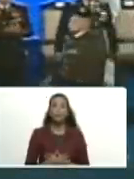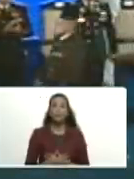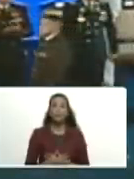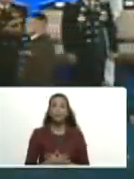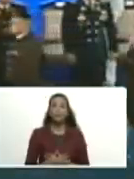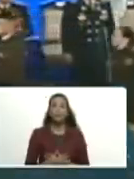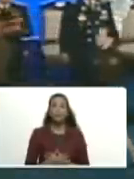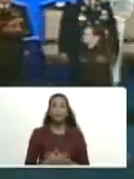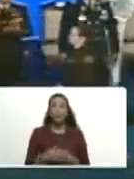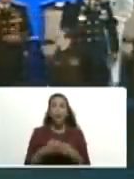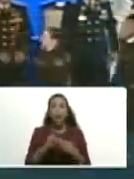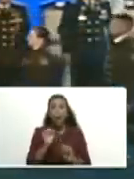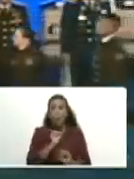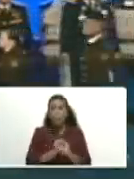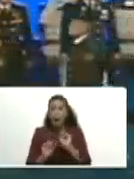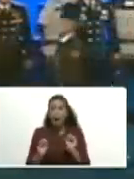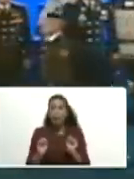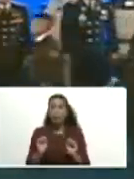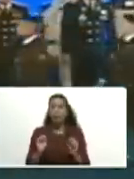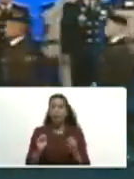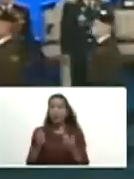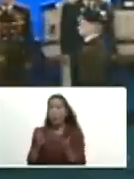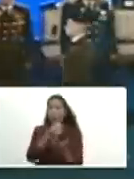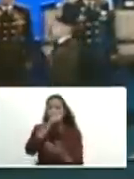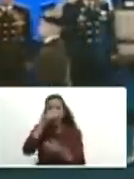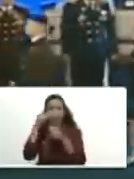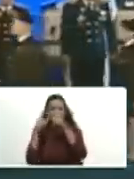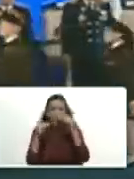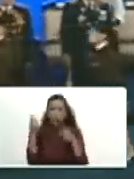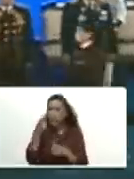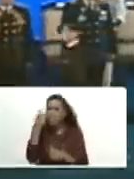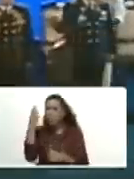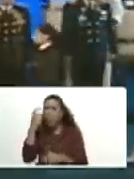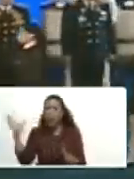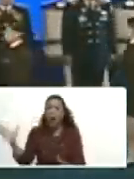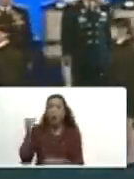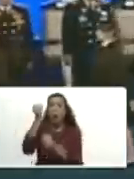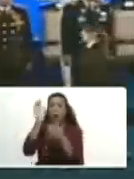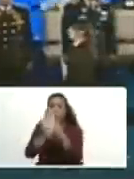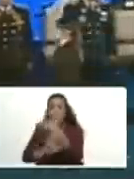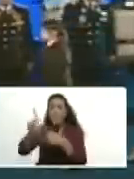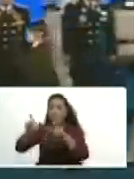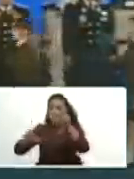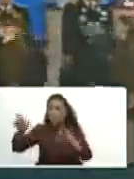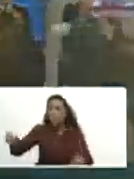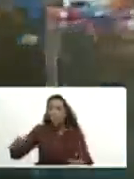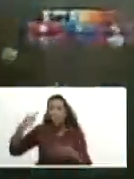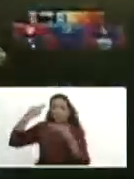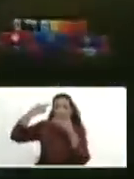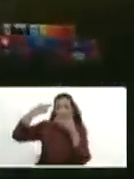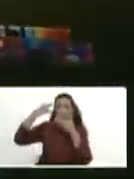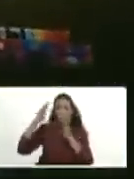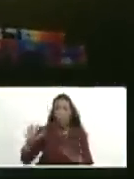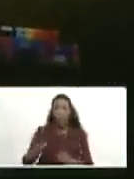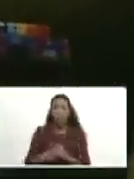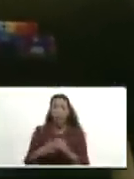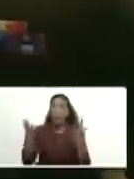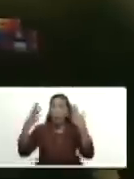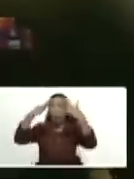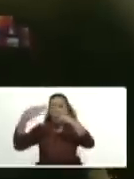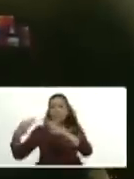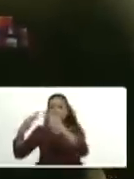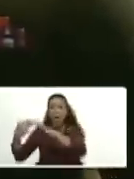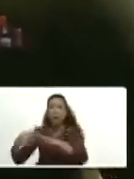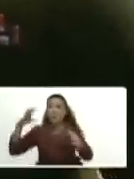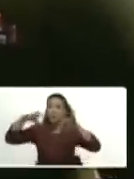El combate, además del tráfico de drogas, la búsqueda y rescate y protección civil en los casos de desastre. Aparte